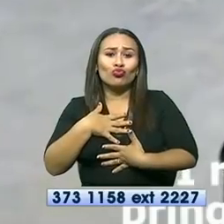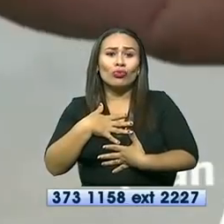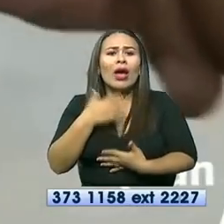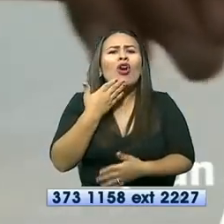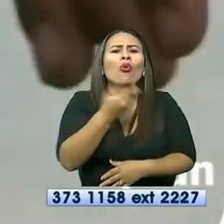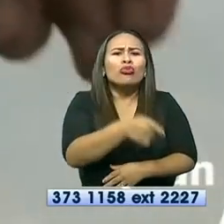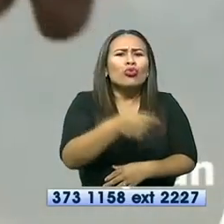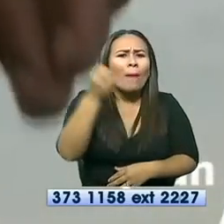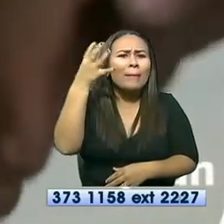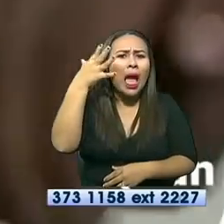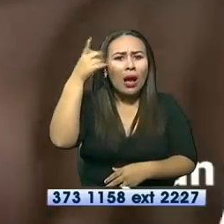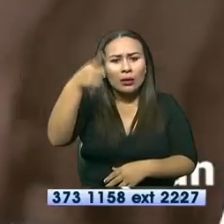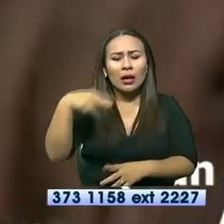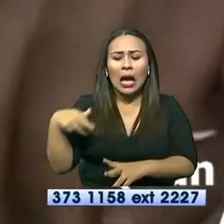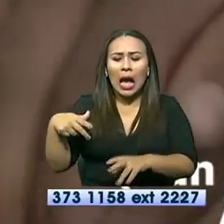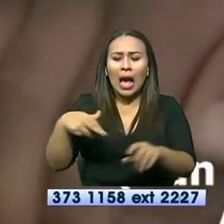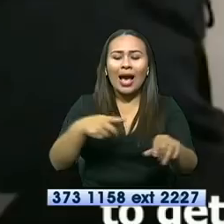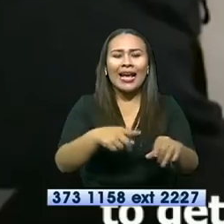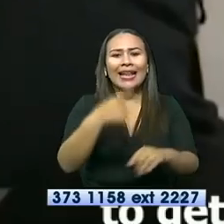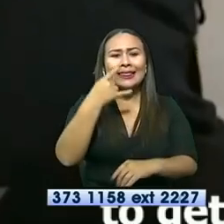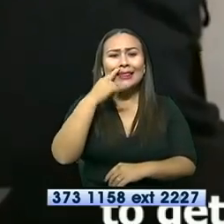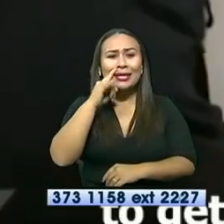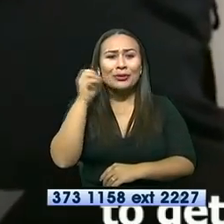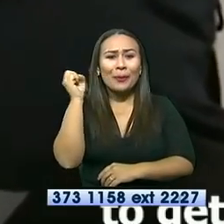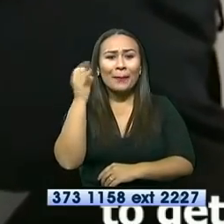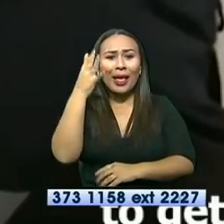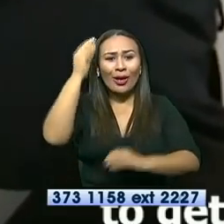historia detrás del niño copo de nieve.